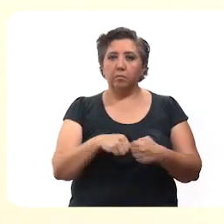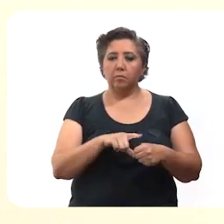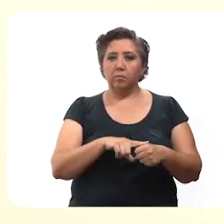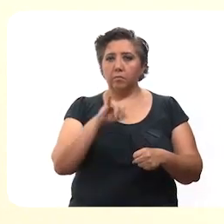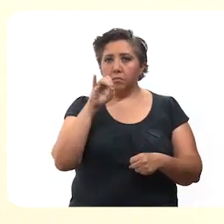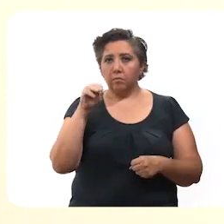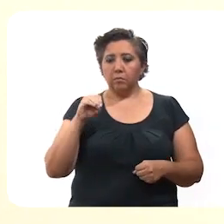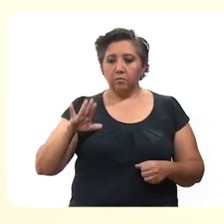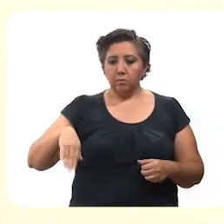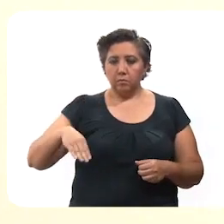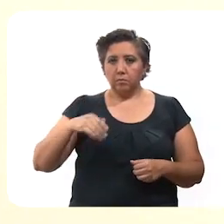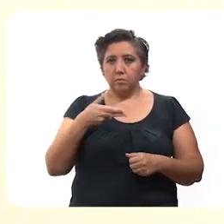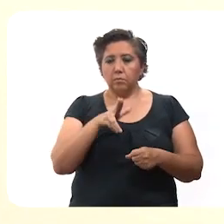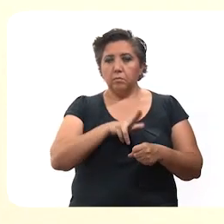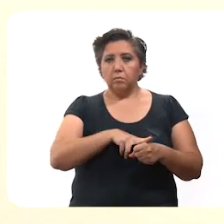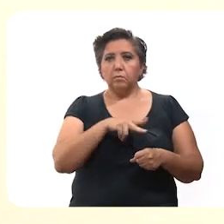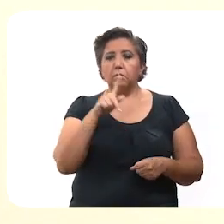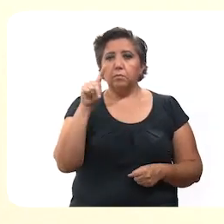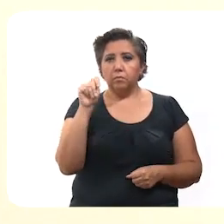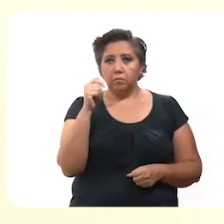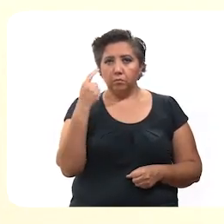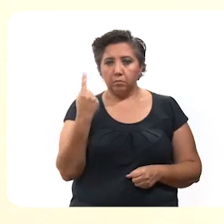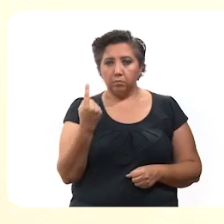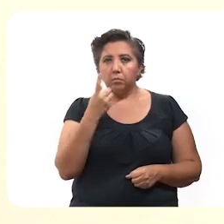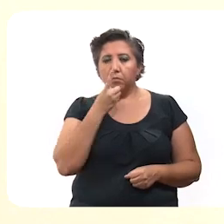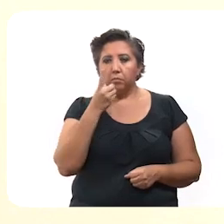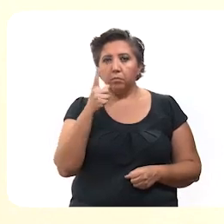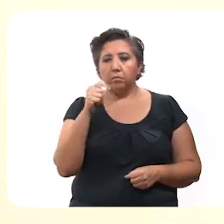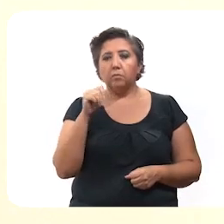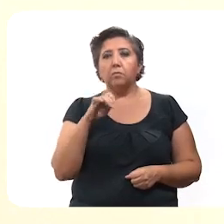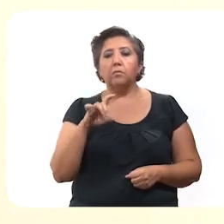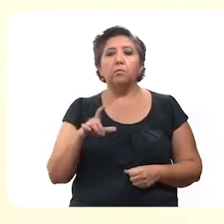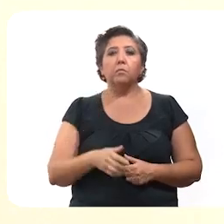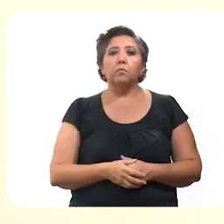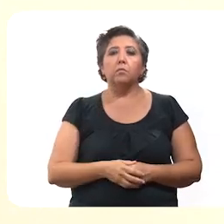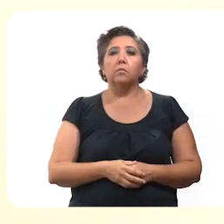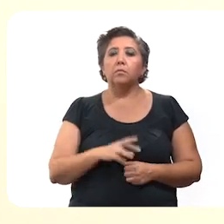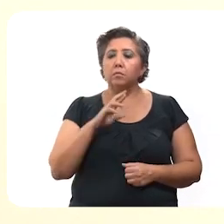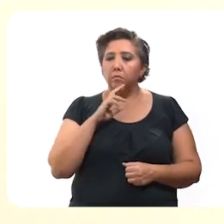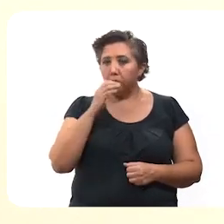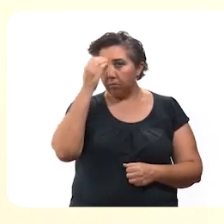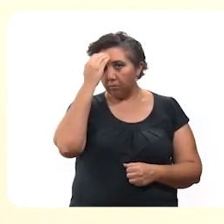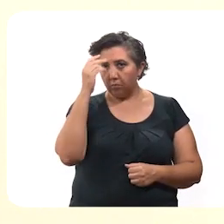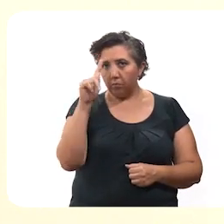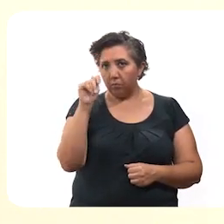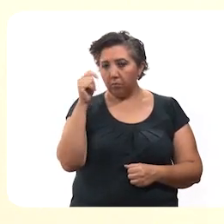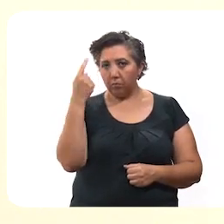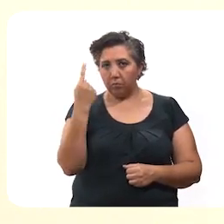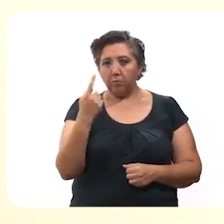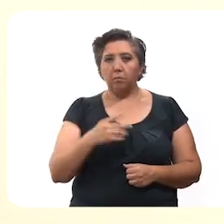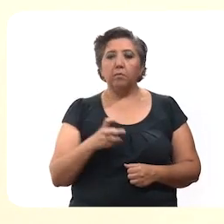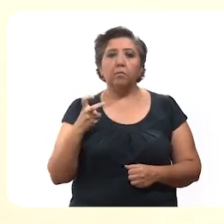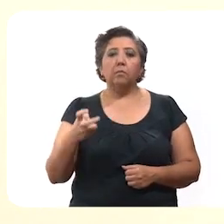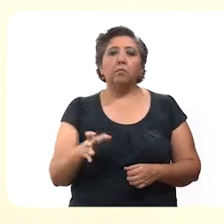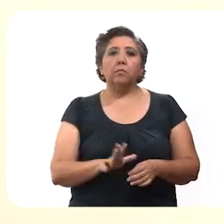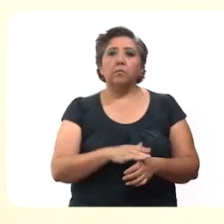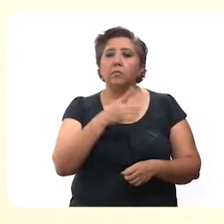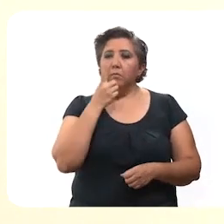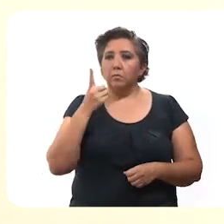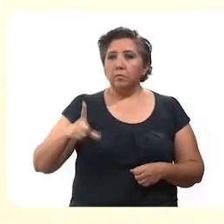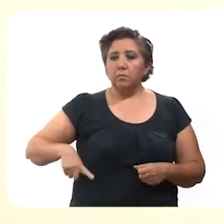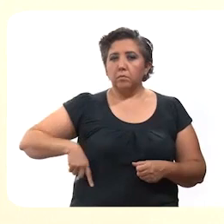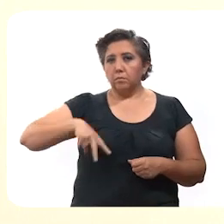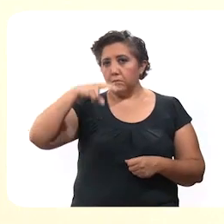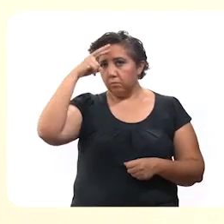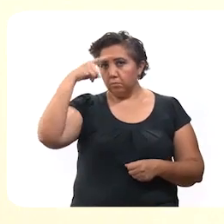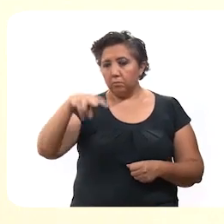del IMSS, ubicado a un costado del Hospital General Regional Licenciado Ignacio García Telles, mejor conocido como T1, esto por disposición